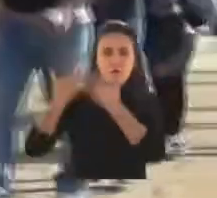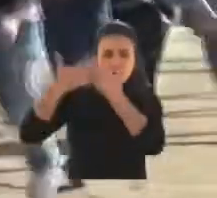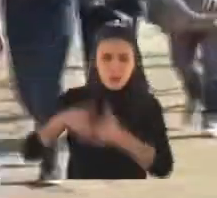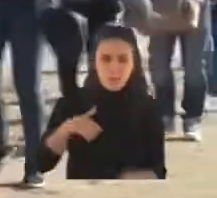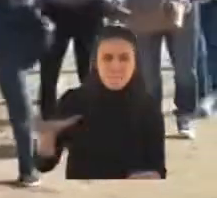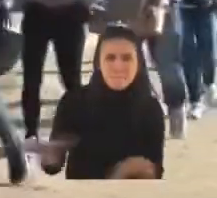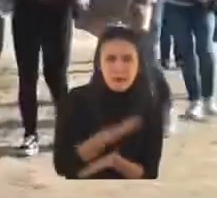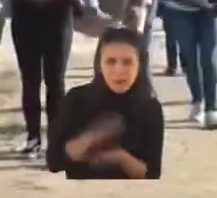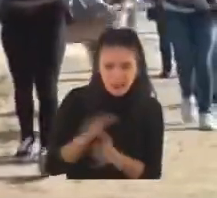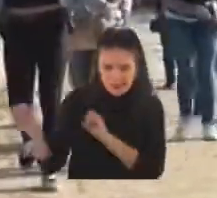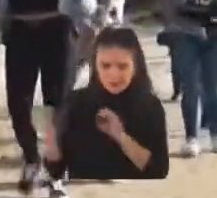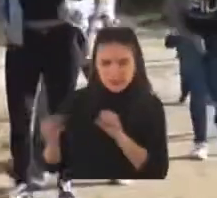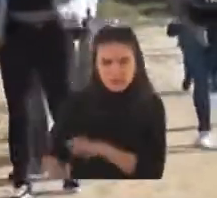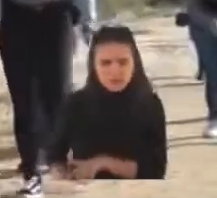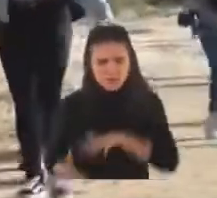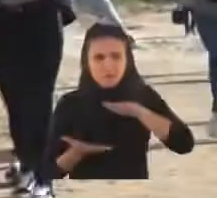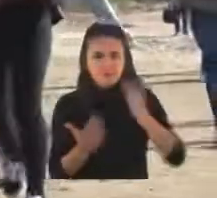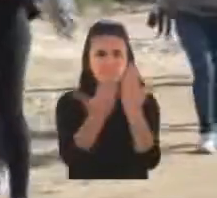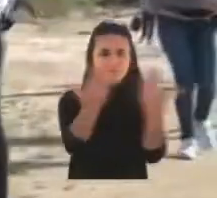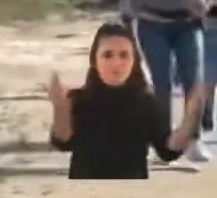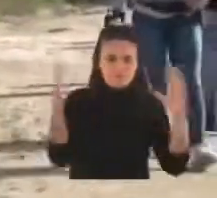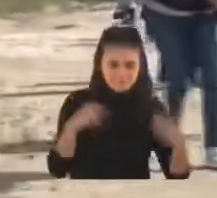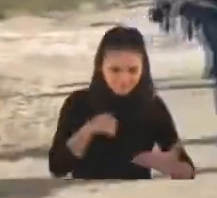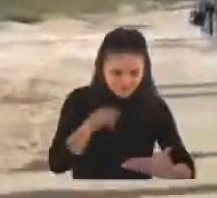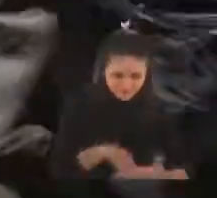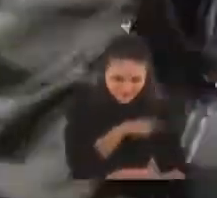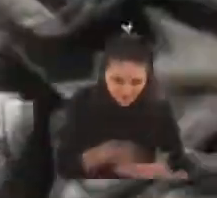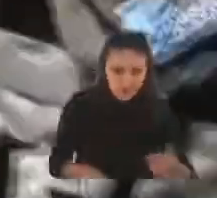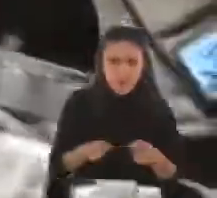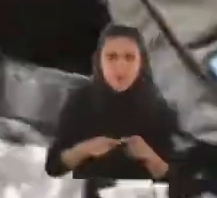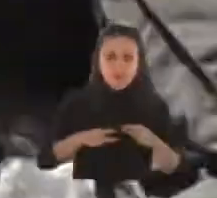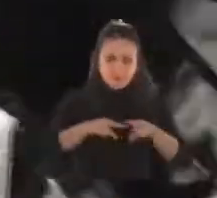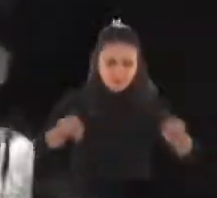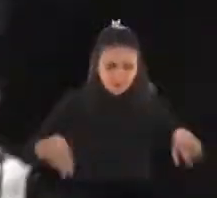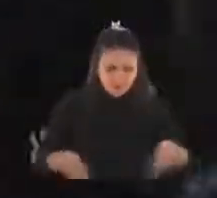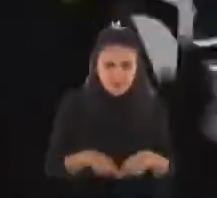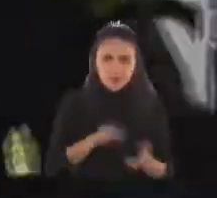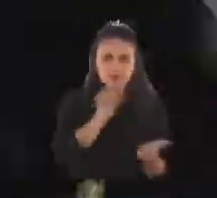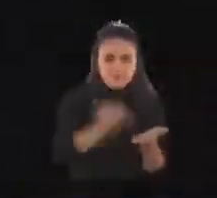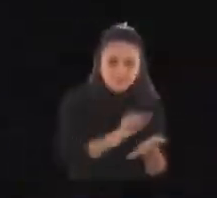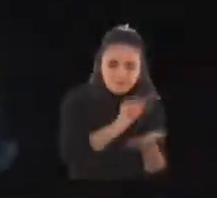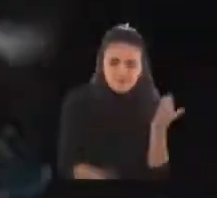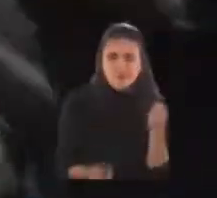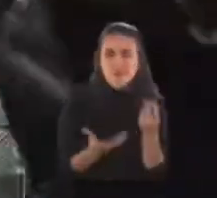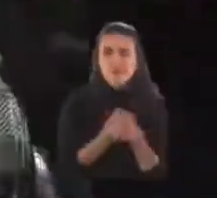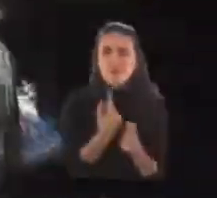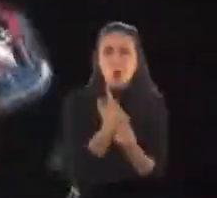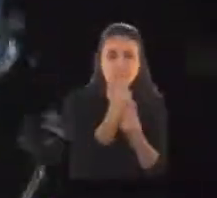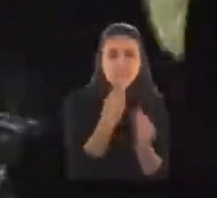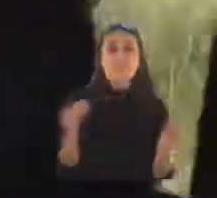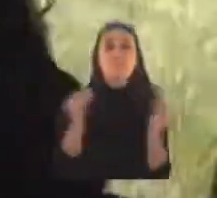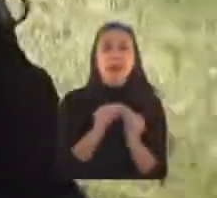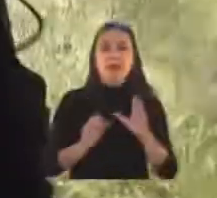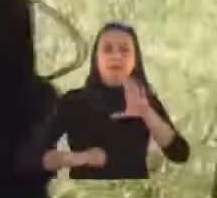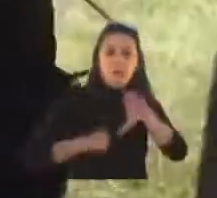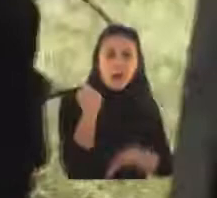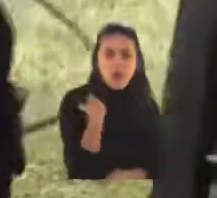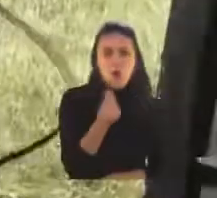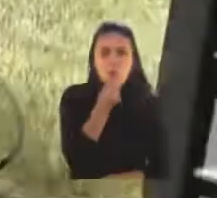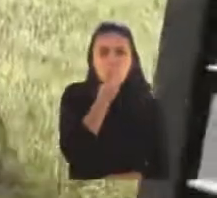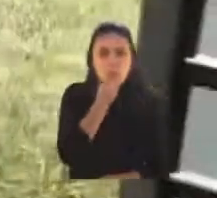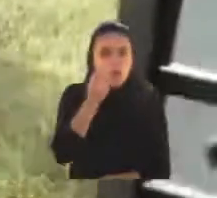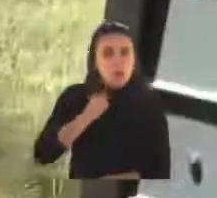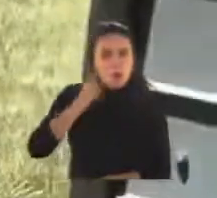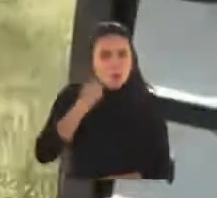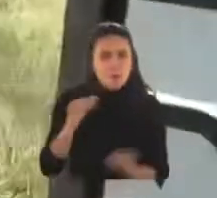electoral como las urnas tarjetones y cubículos muchos de ellos llevan el mercado y hasta colchonetas para